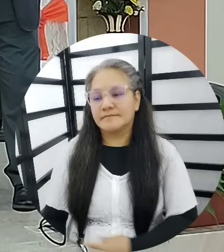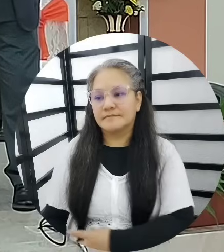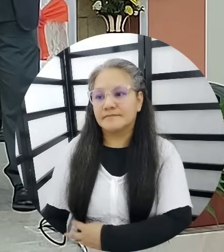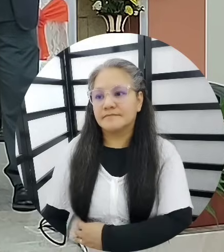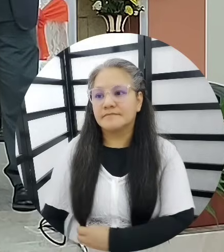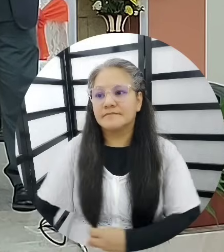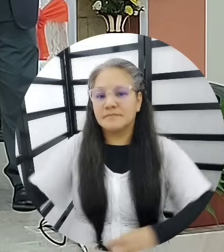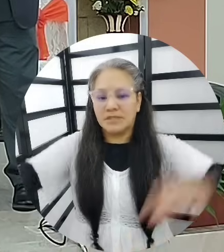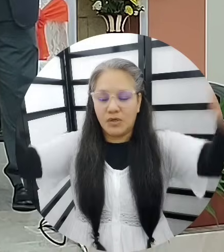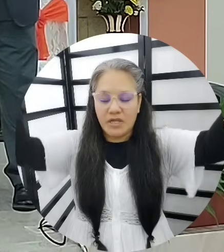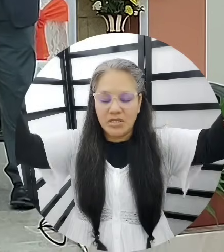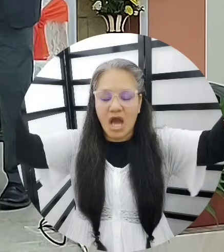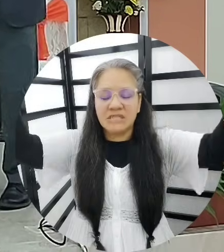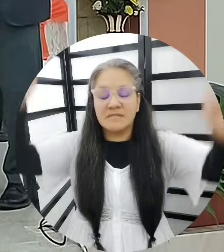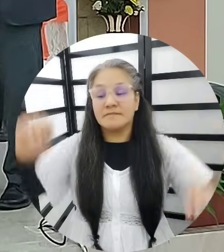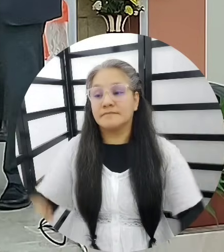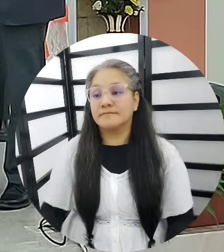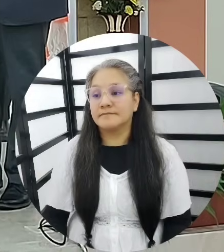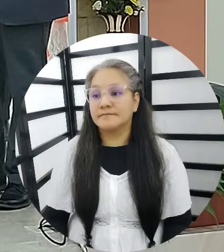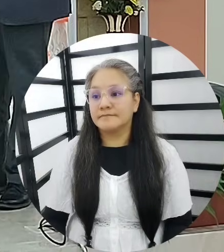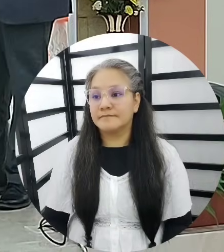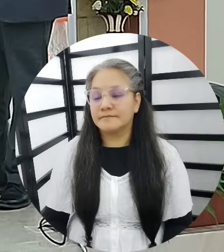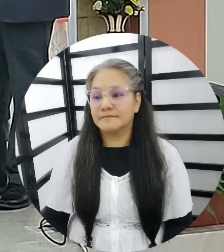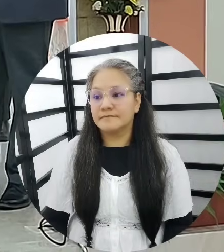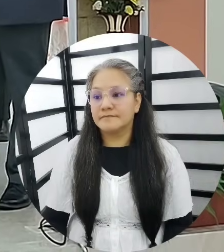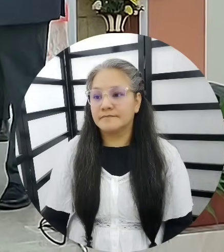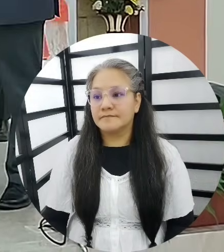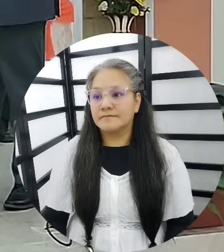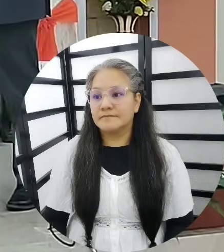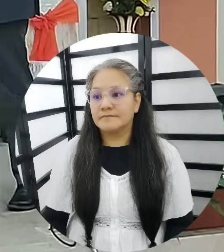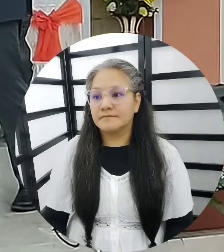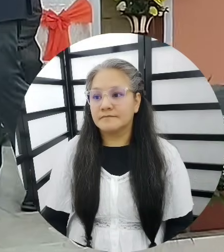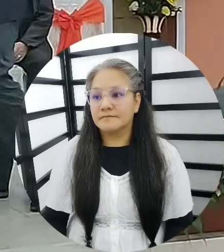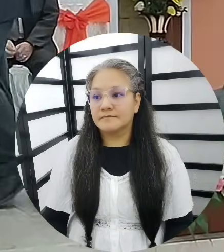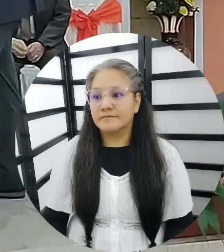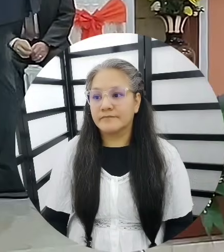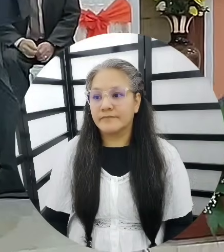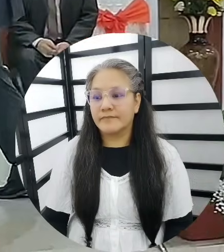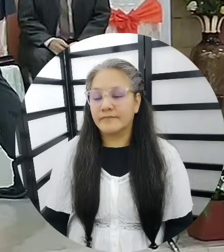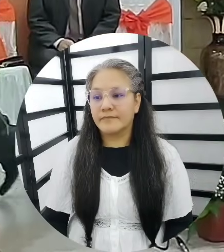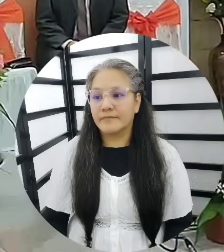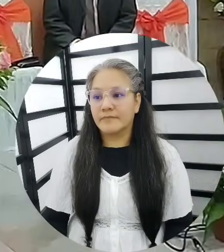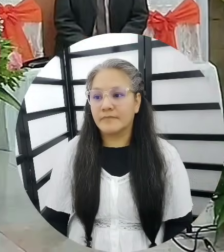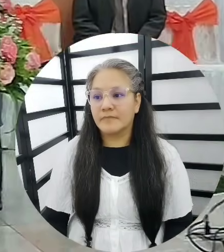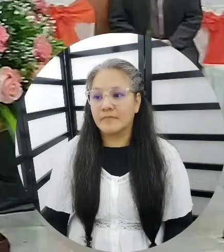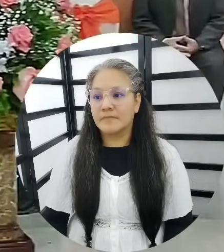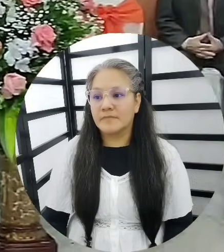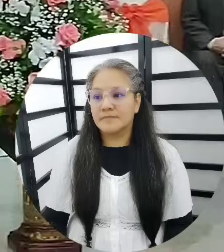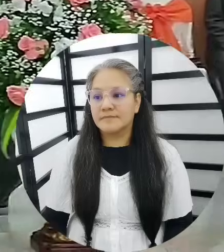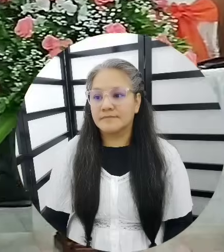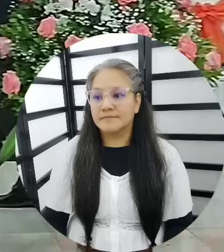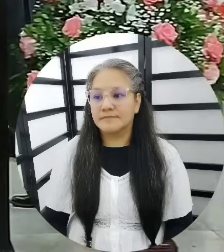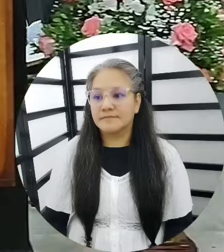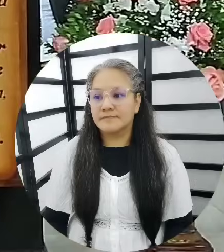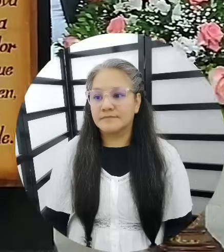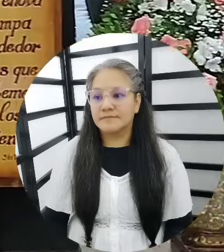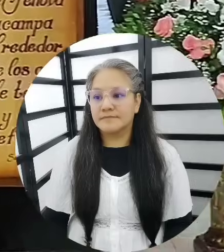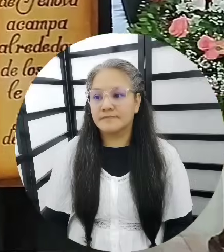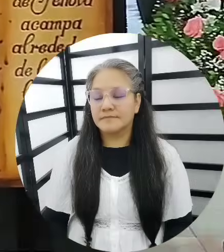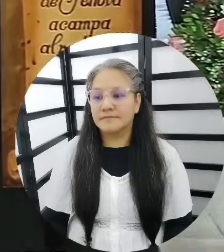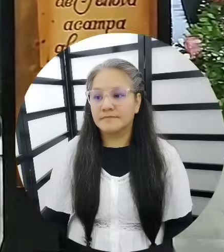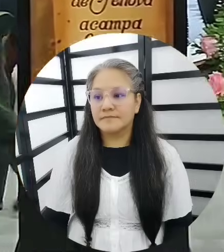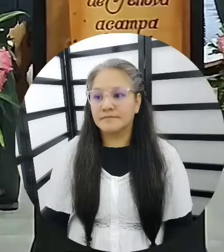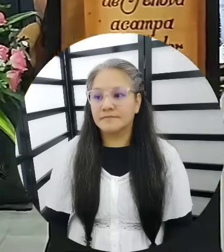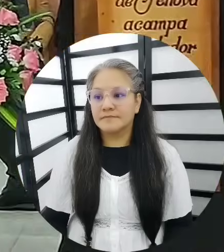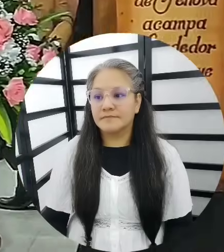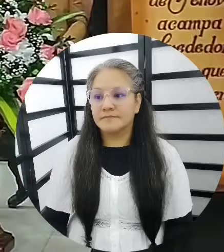Dios. Aleluya. En Santiago capítulo 4 verso 8 dice la palabra